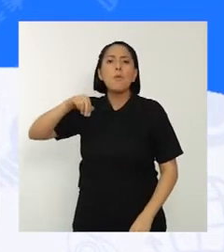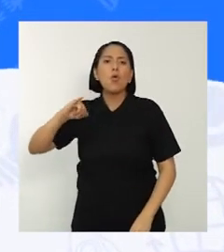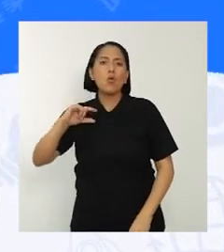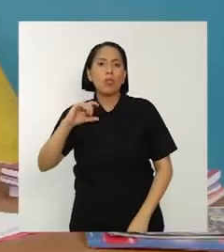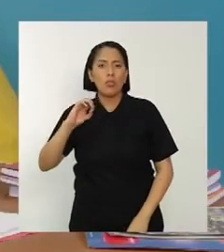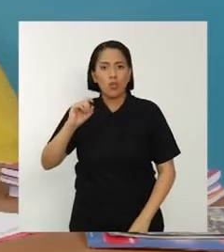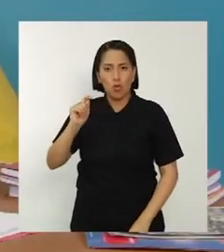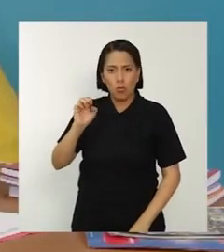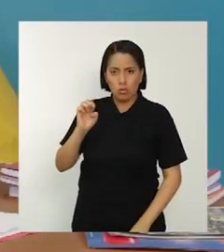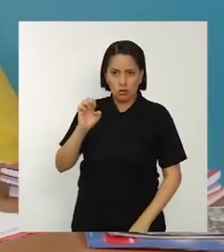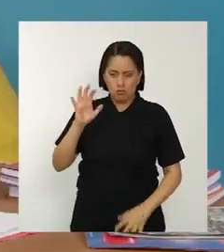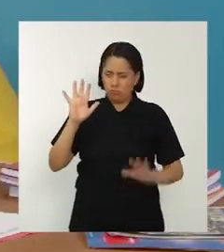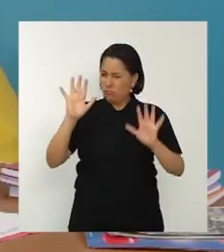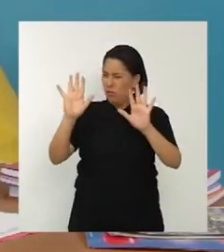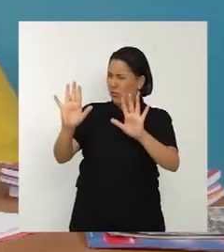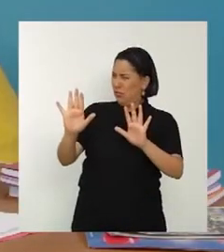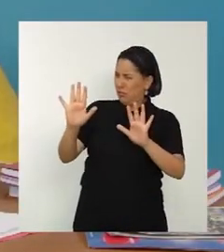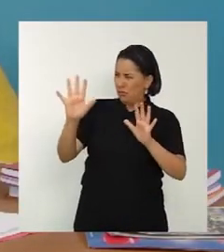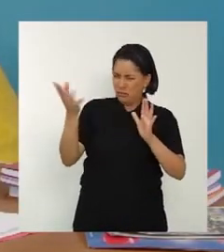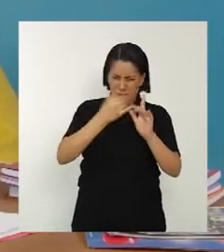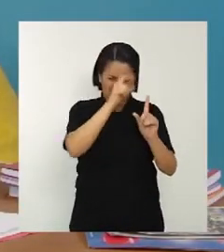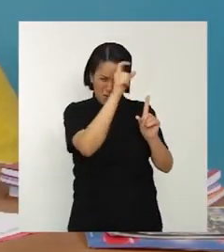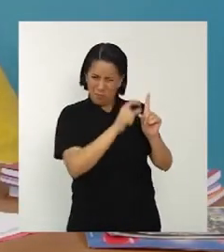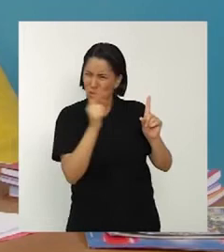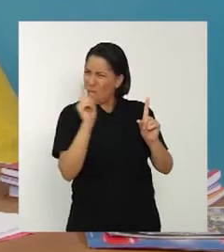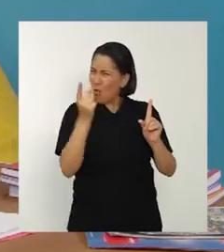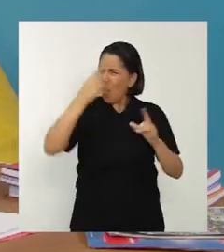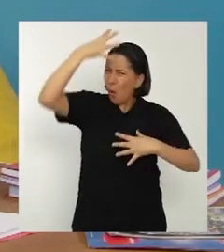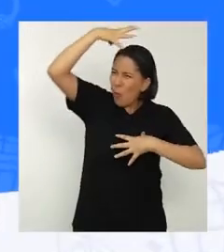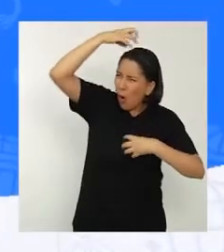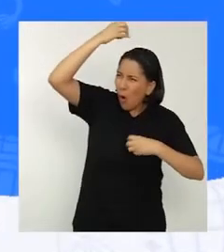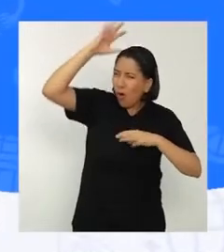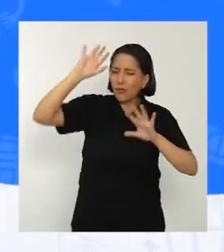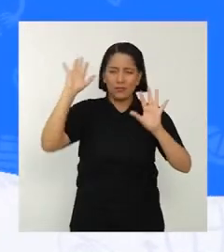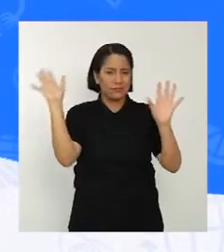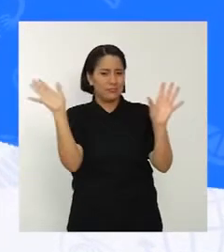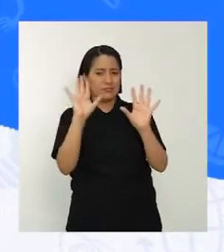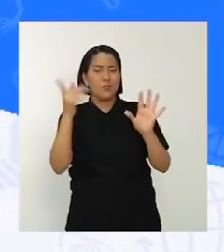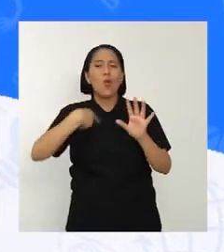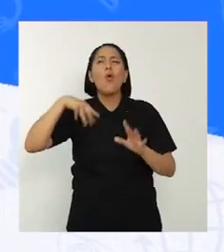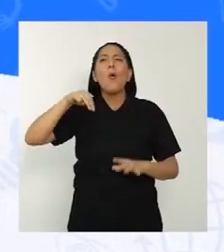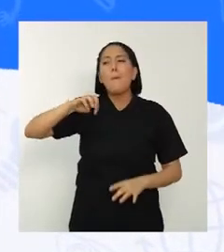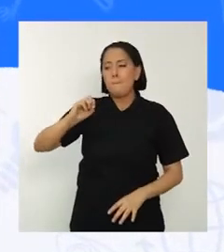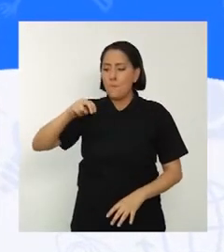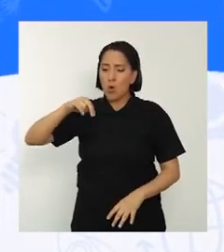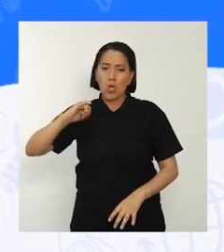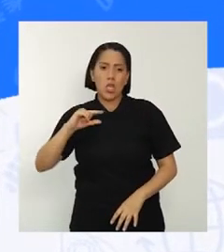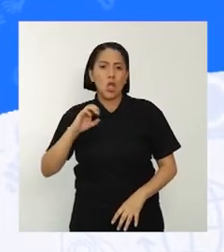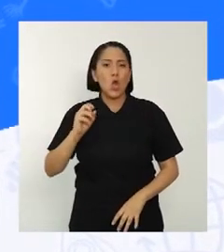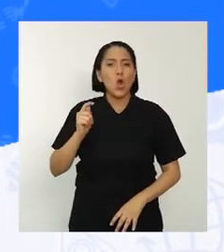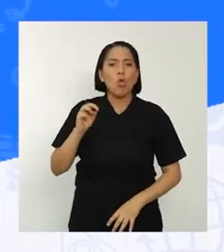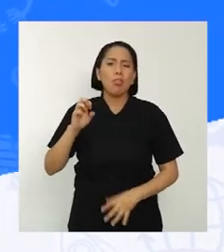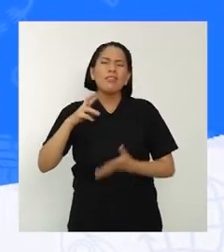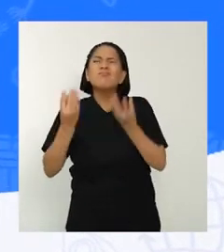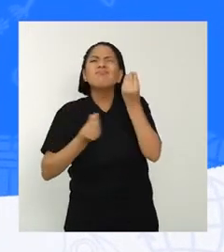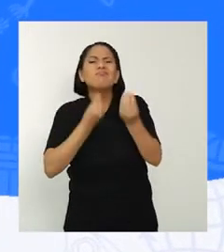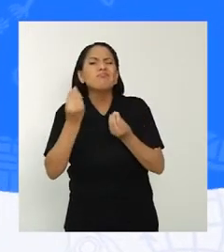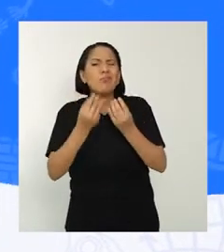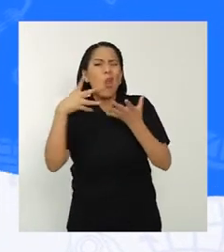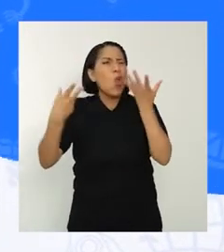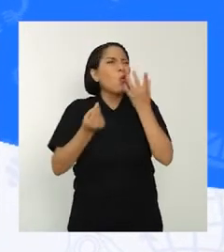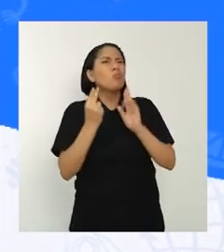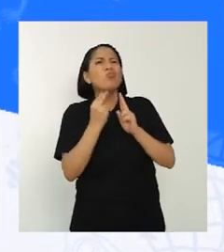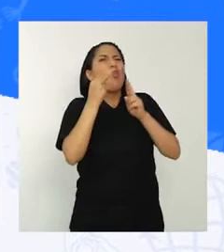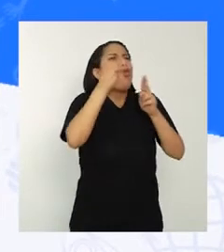personaje. Espera, Diego, mi personaje no es un mono. Ray, un monigote es una forma de llamar a